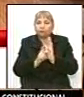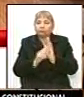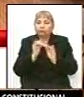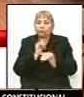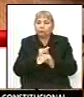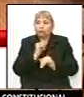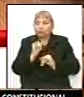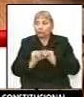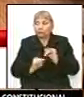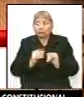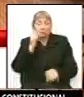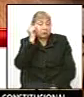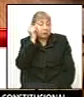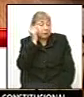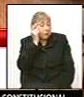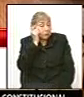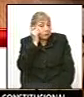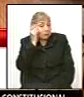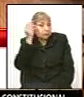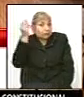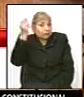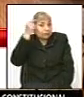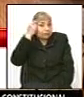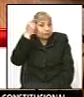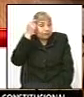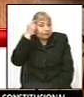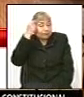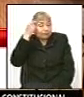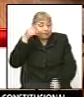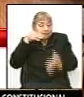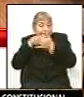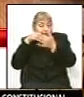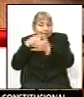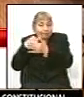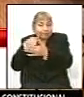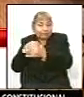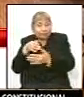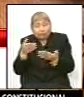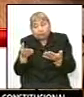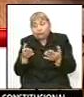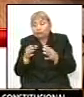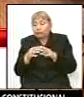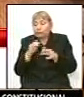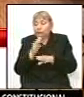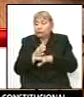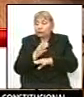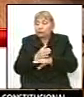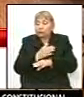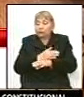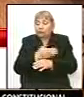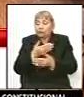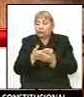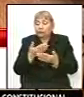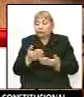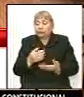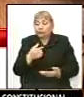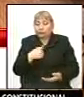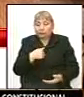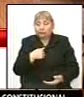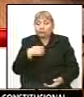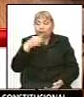internacional. No entender eso es tener una mentalidad obstruccionista total para el desarrollo del país. Y en segundo lugar, presidente, yo